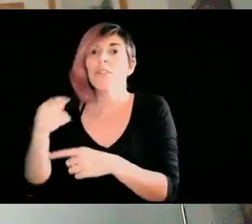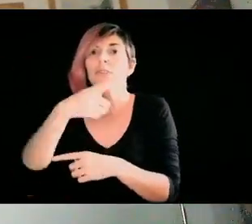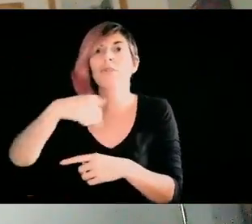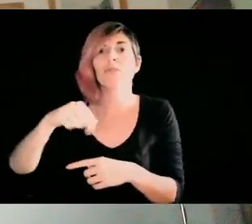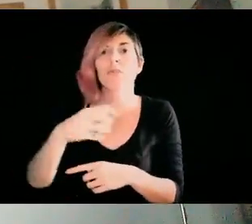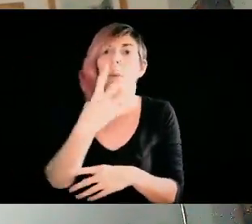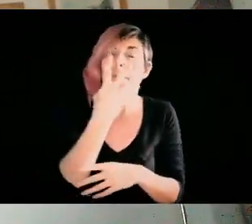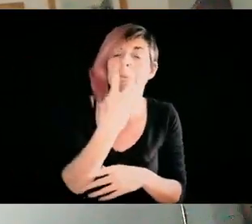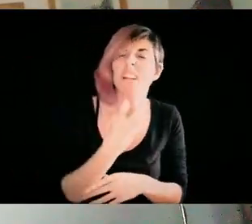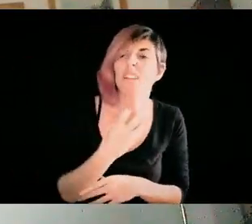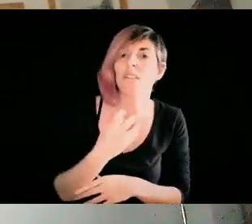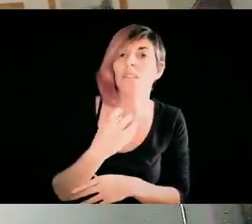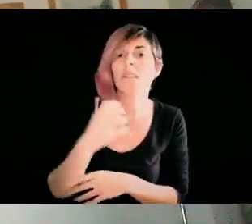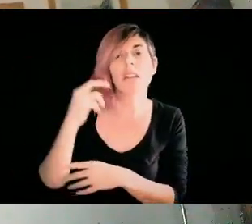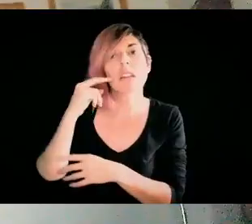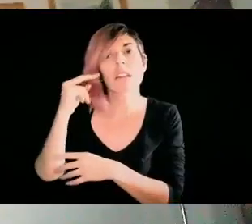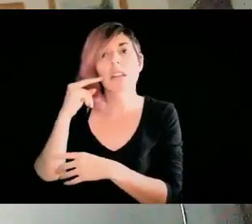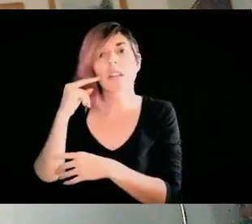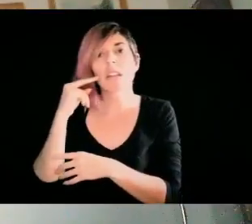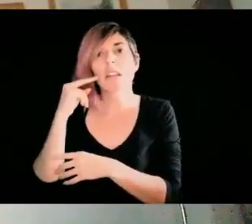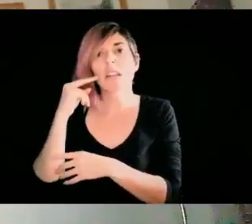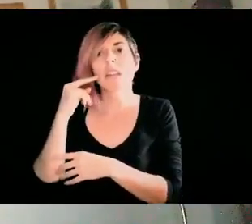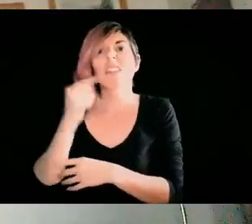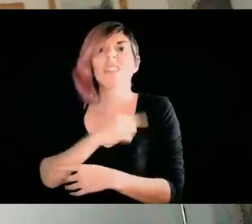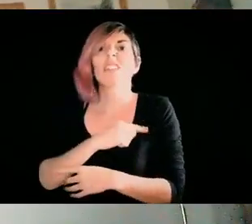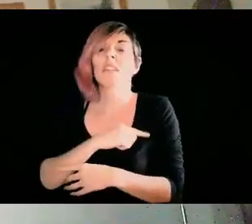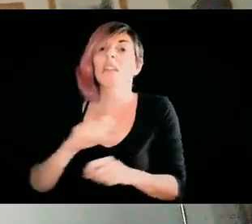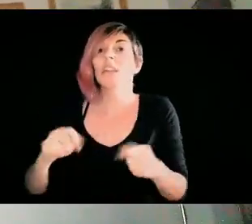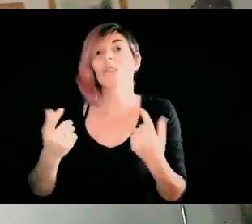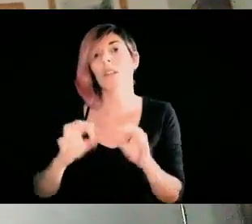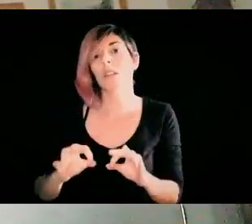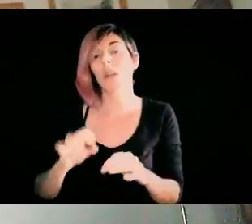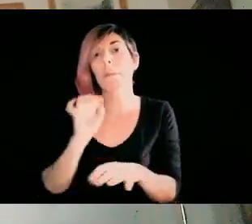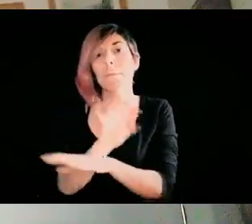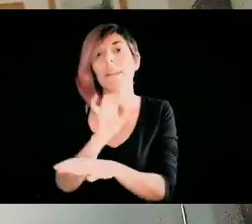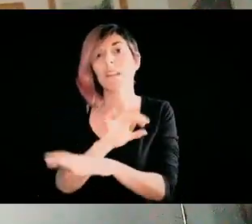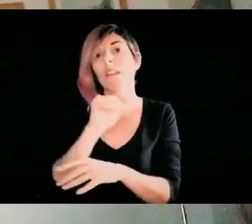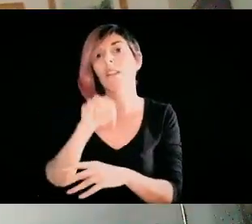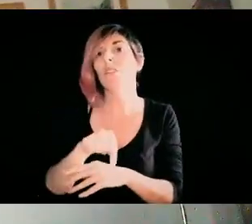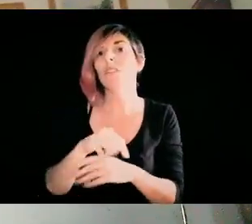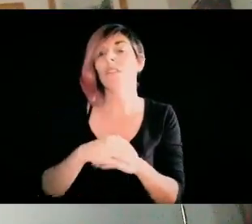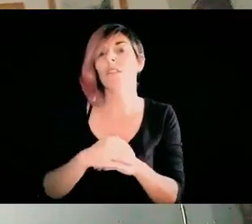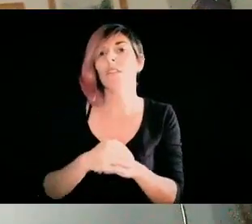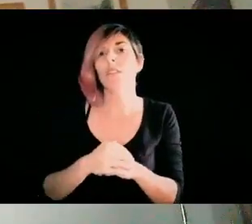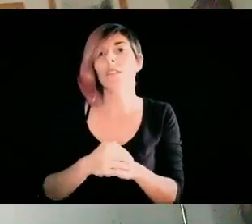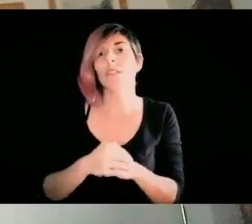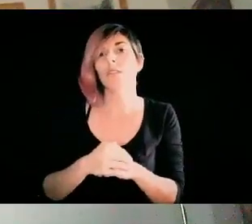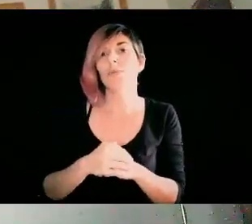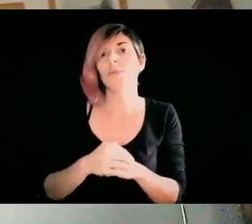tristeza o sintamos miedo fundamentalmente. Y el mensaje de hoy